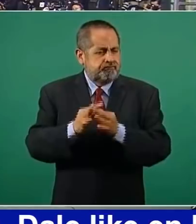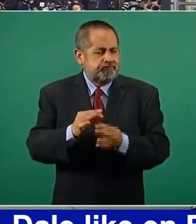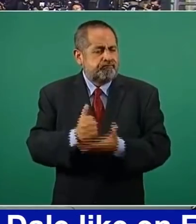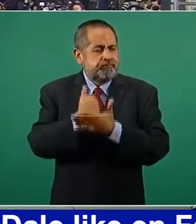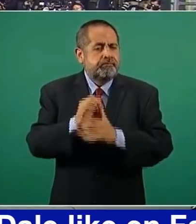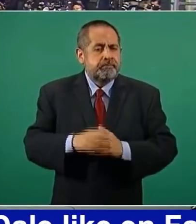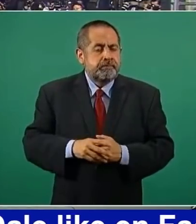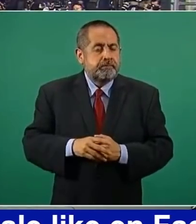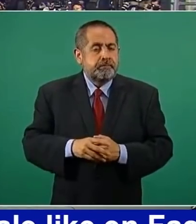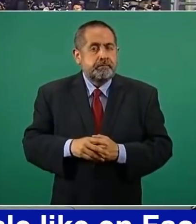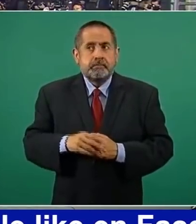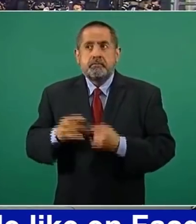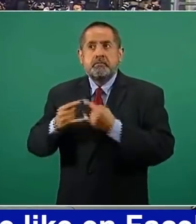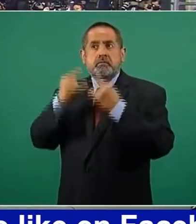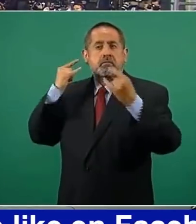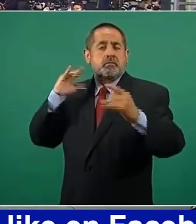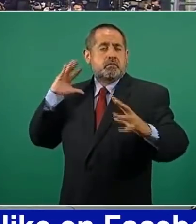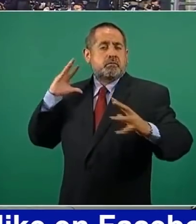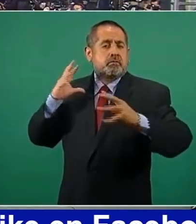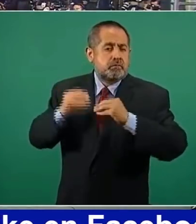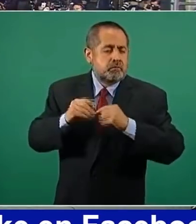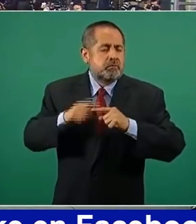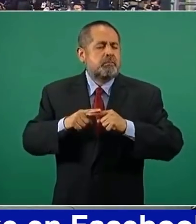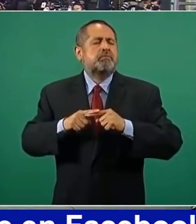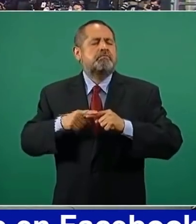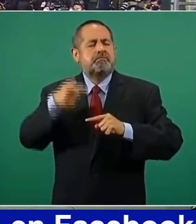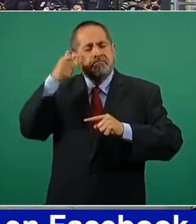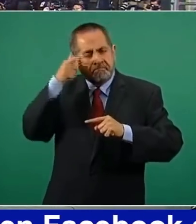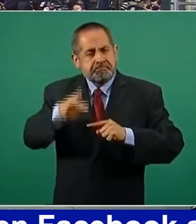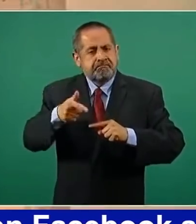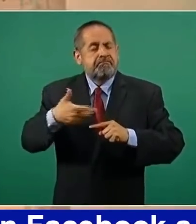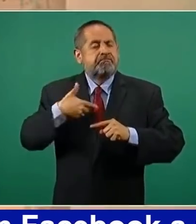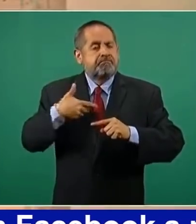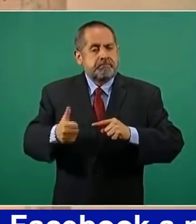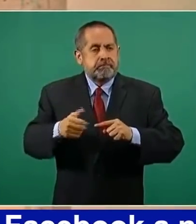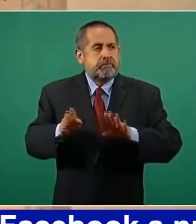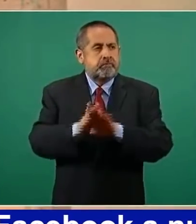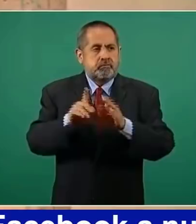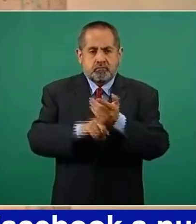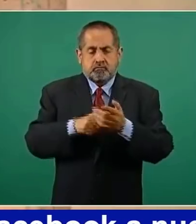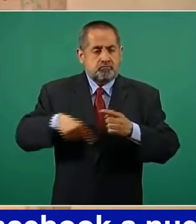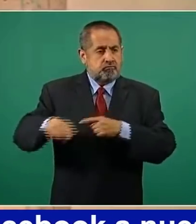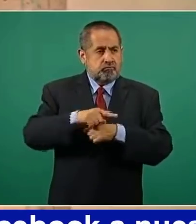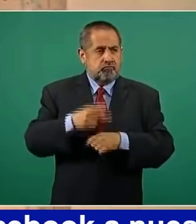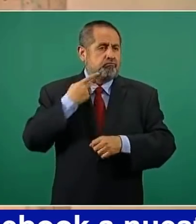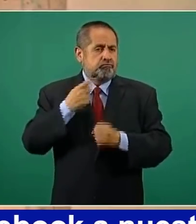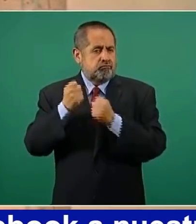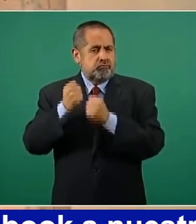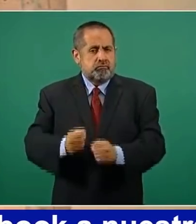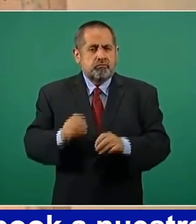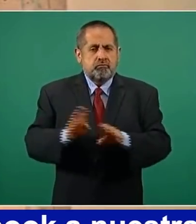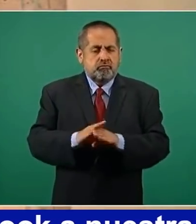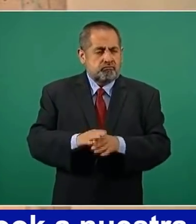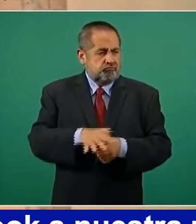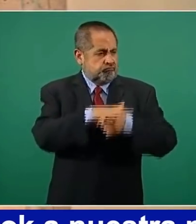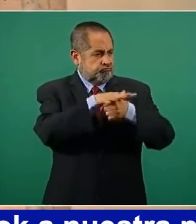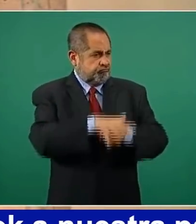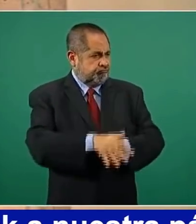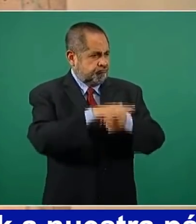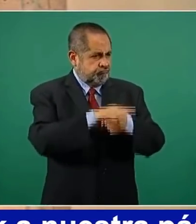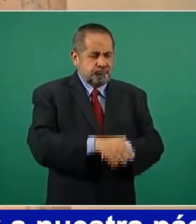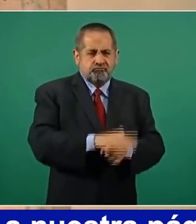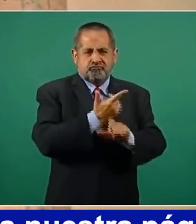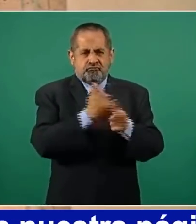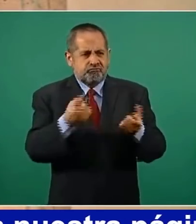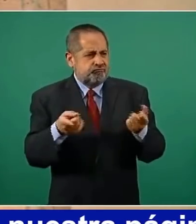enseñado que la estabilidad política no se consigue en ausencia de libertad